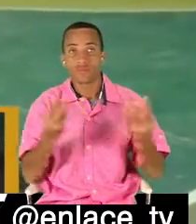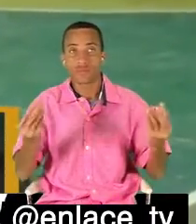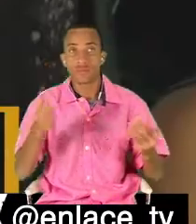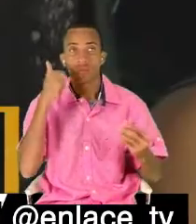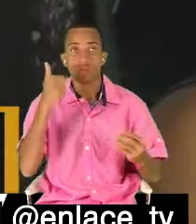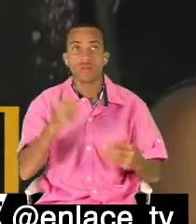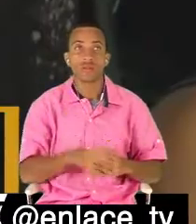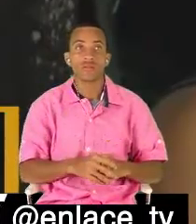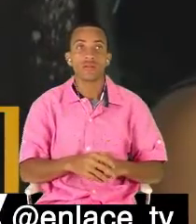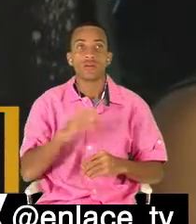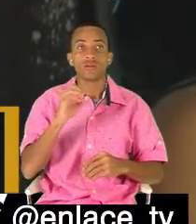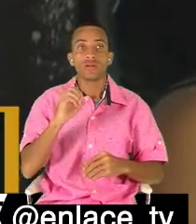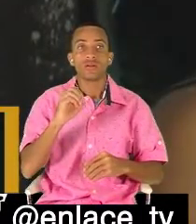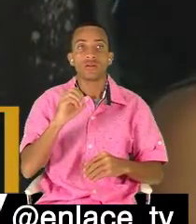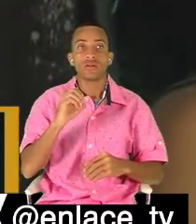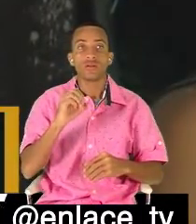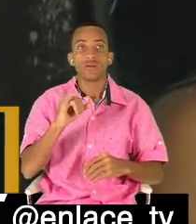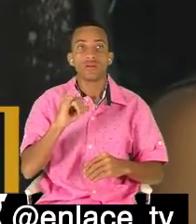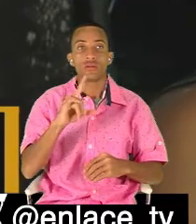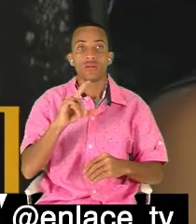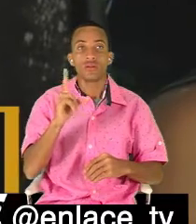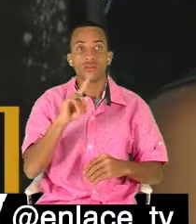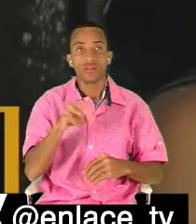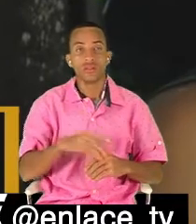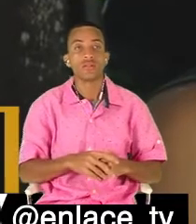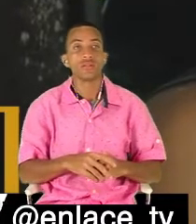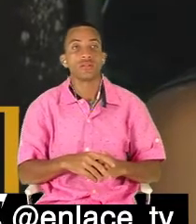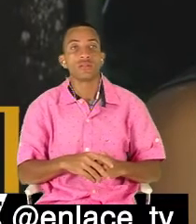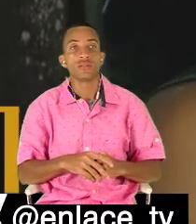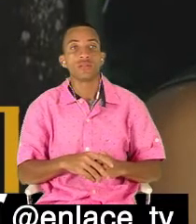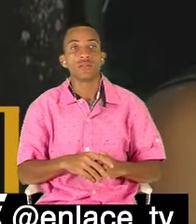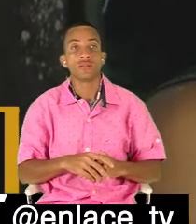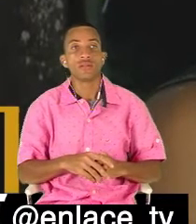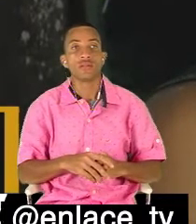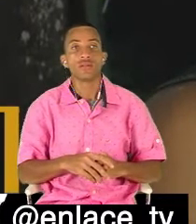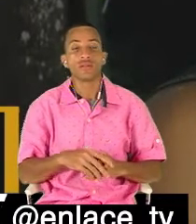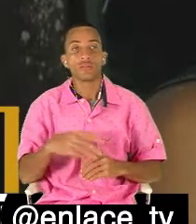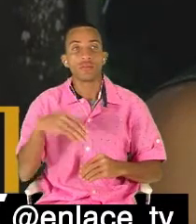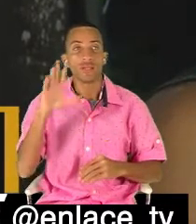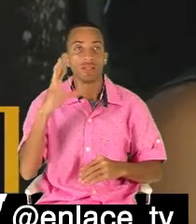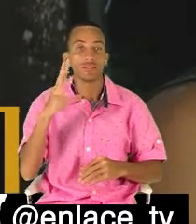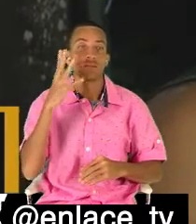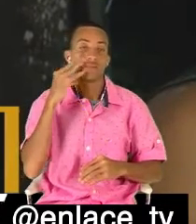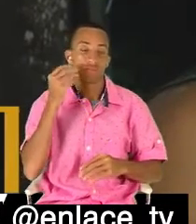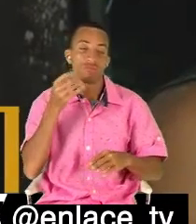es Oilers, que es el equipo que sea más a vencer,